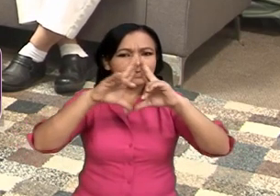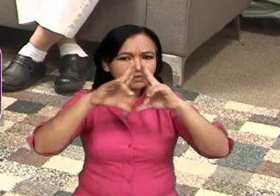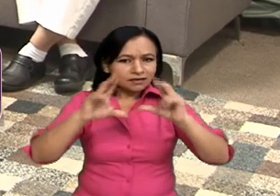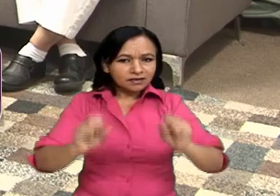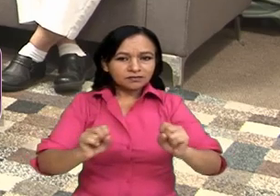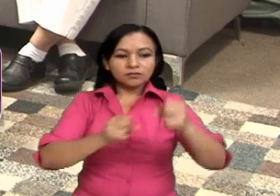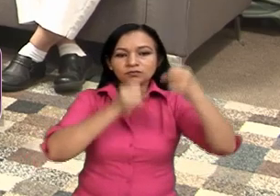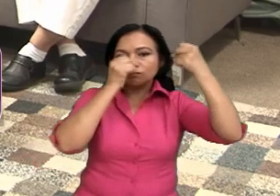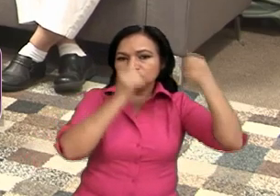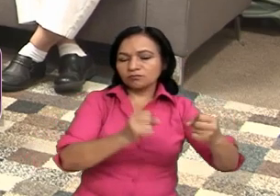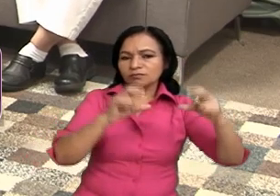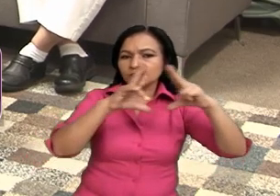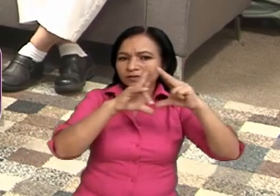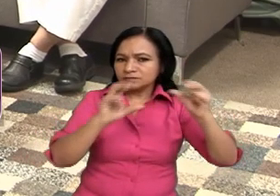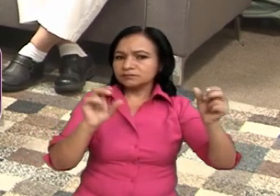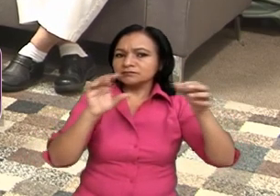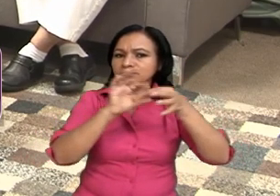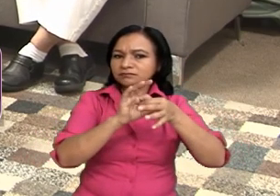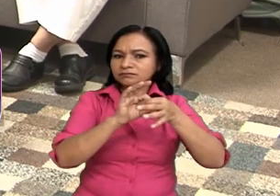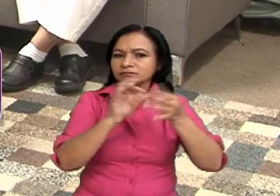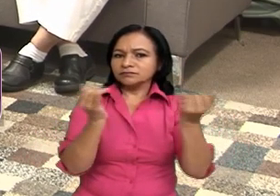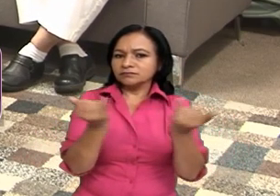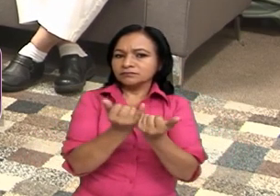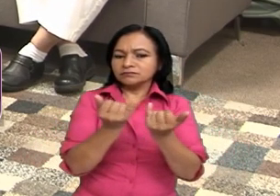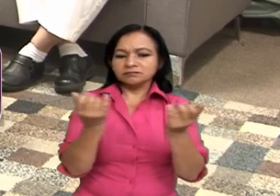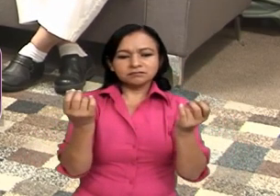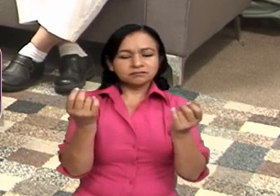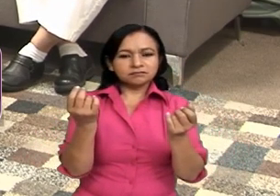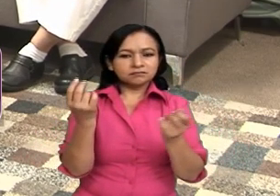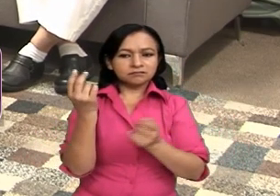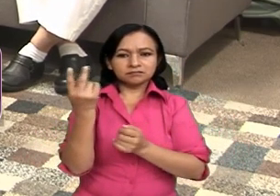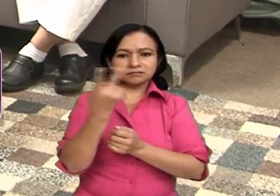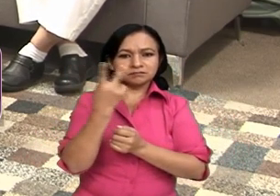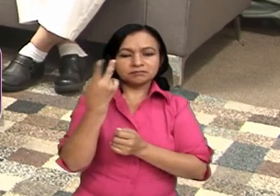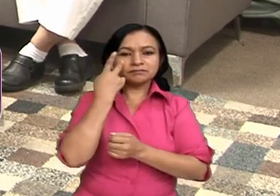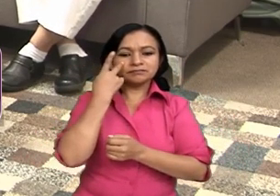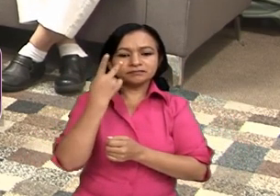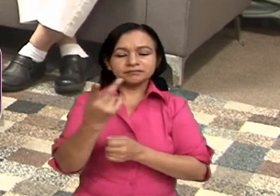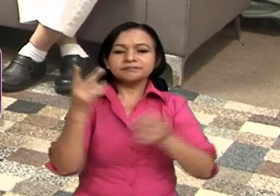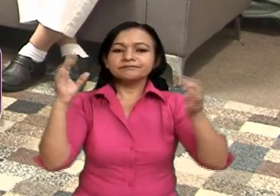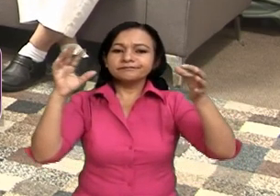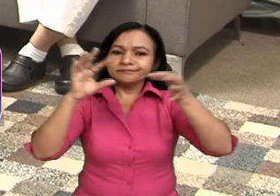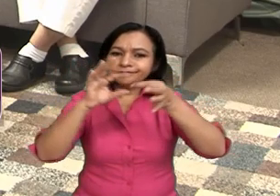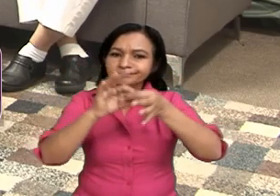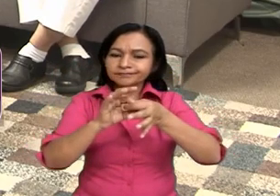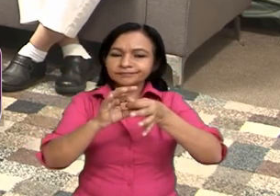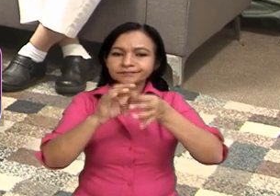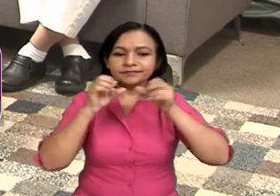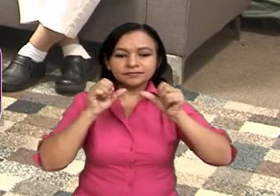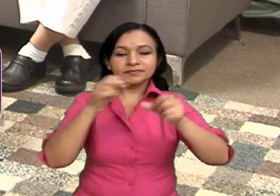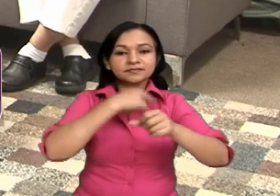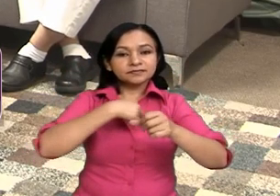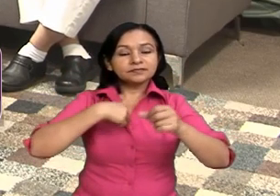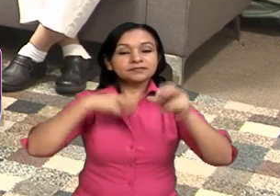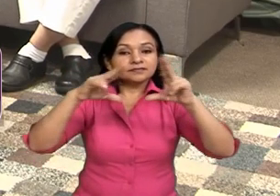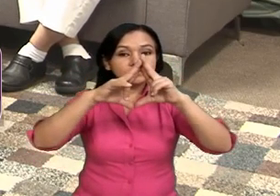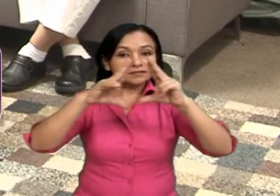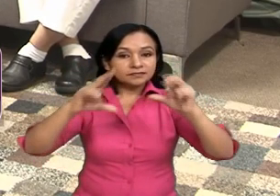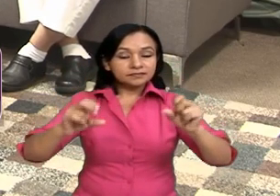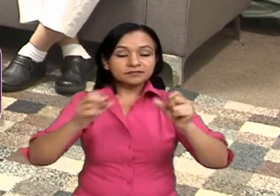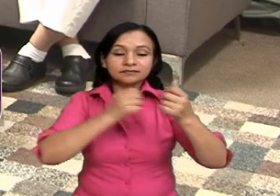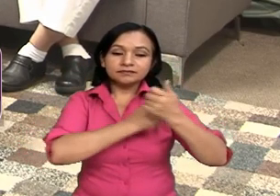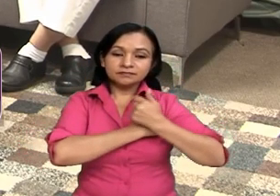él se considera el hombre de Nicaragua. Por lo tanto, los dos tienen una misión integral para poder construir esta Nicaragua